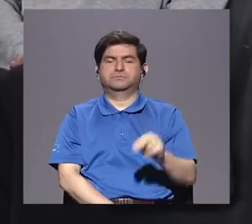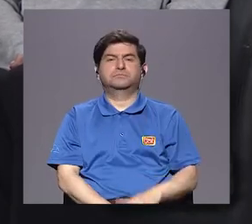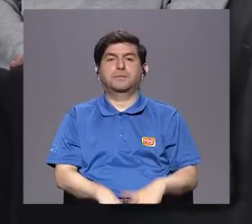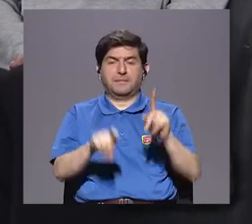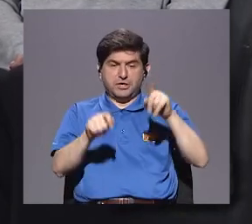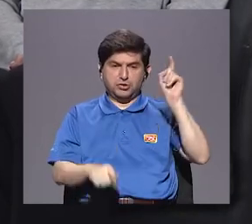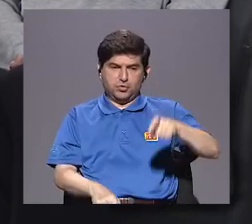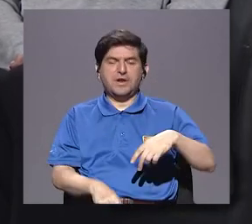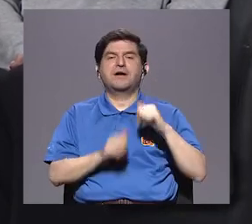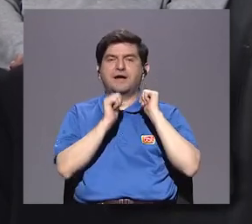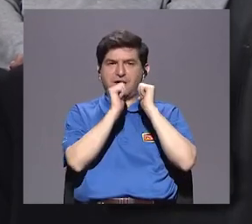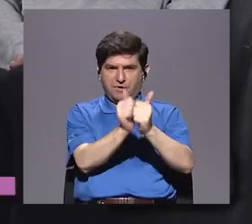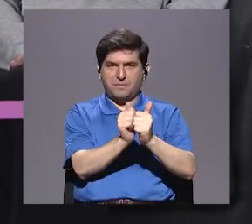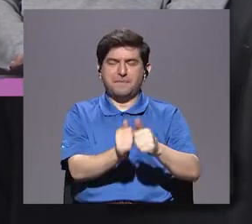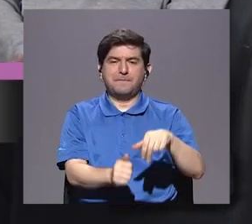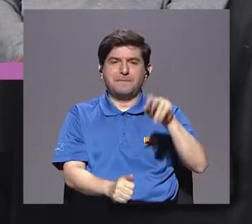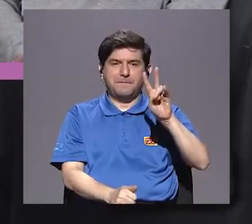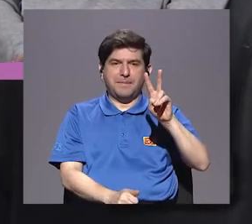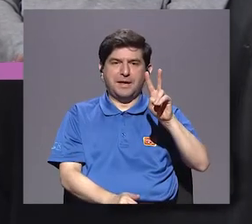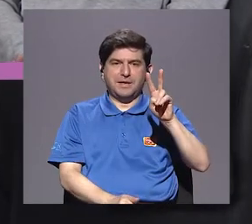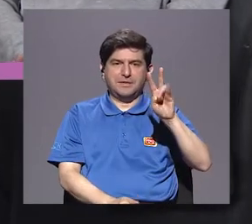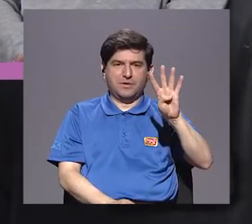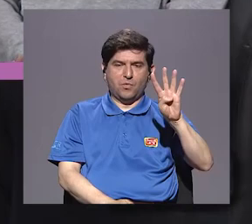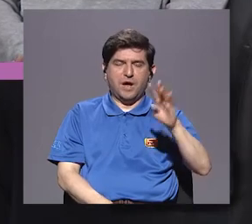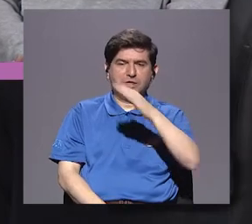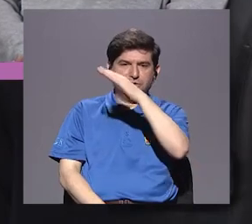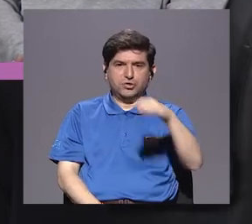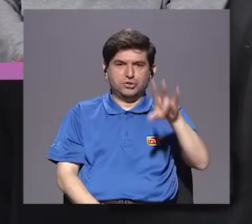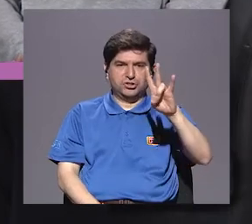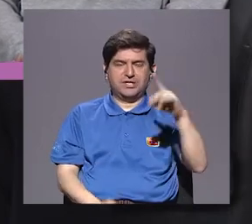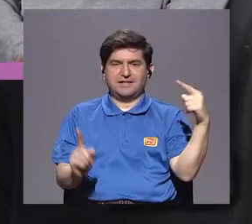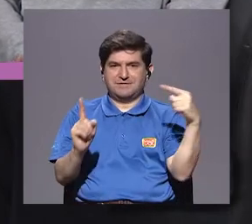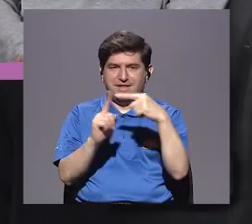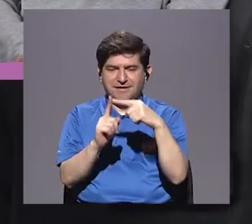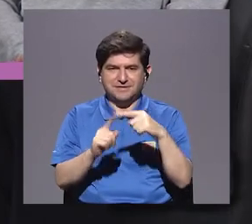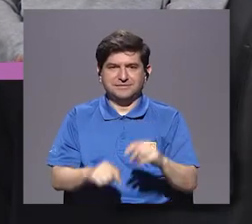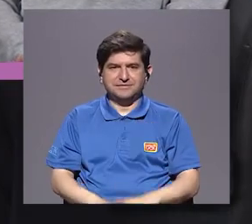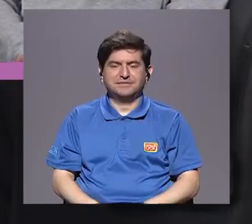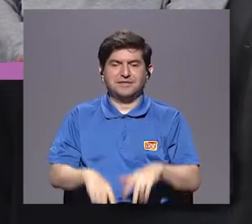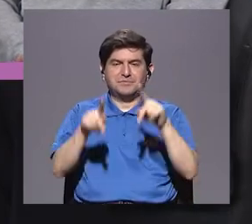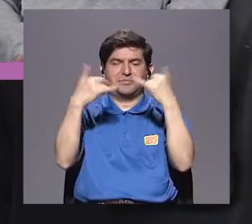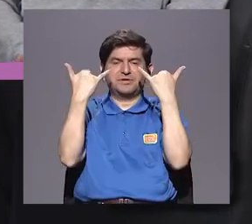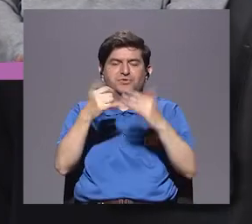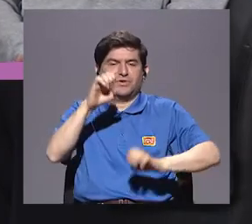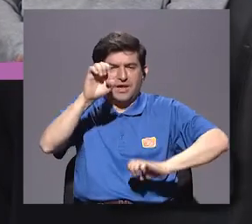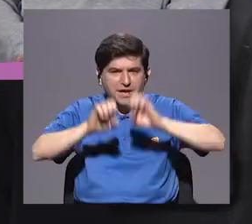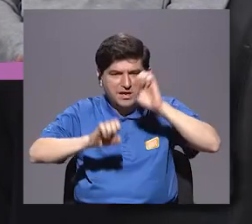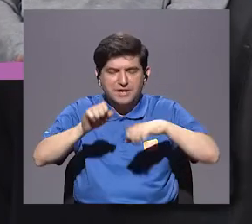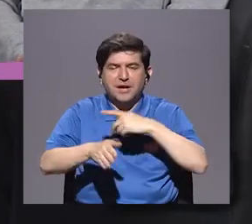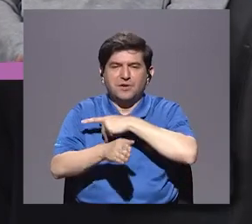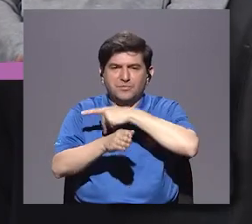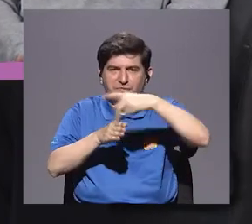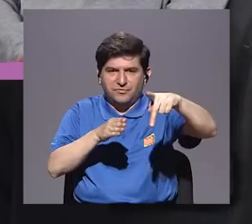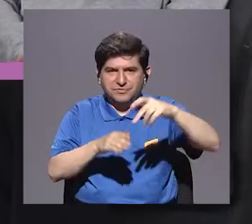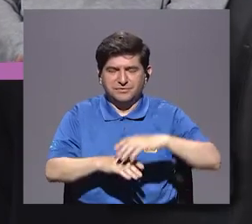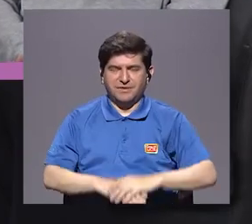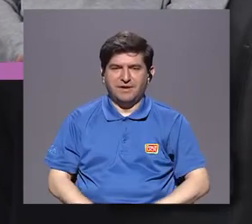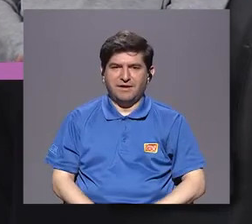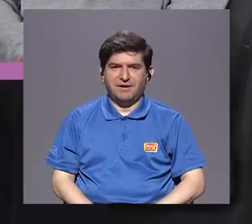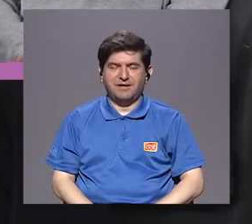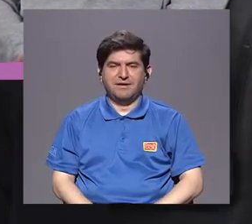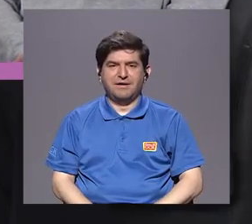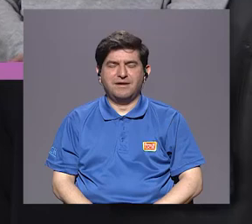estar acompañado 24/7 hasta que ellos han sido valorados por un profesional en